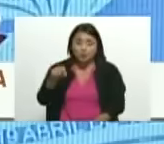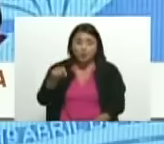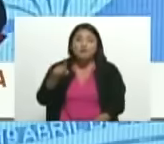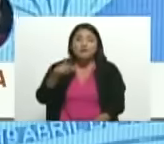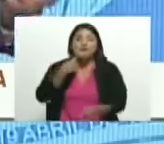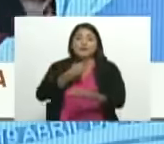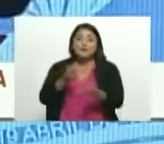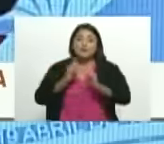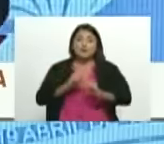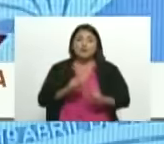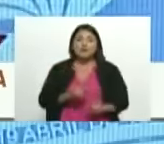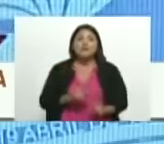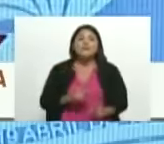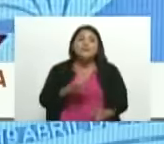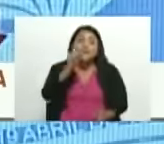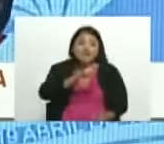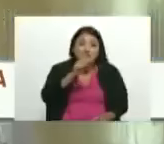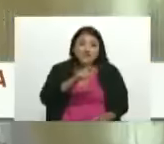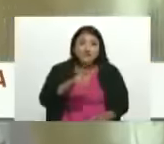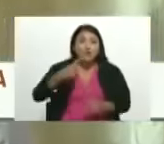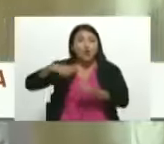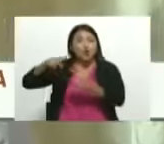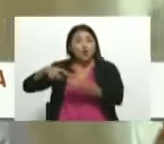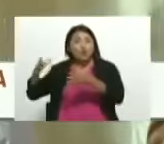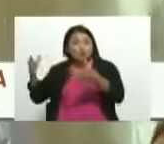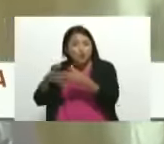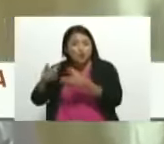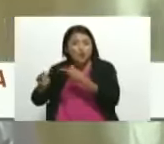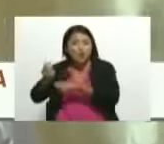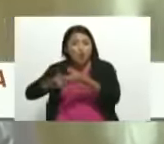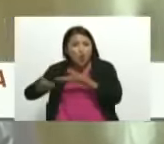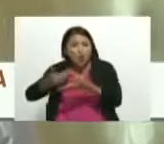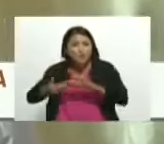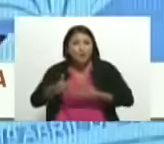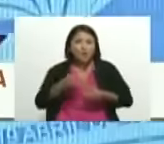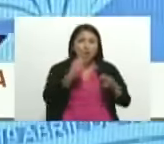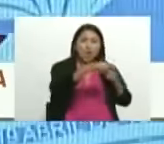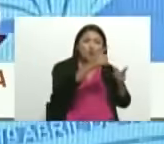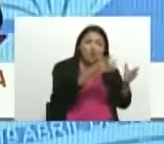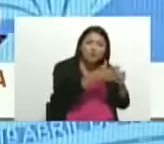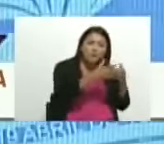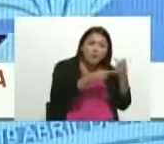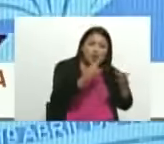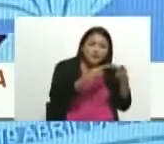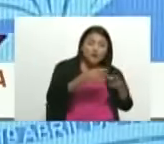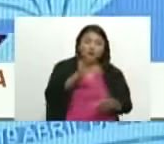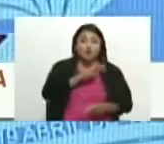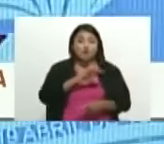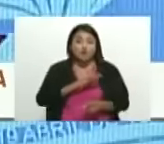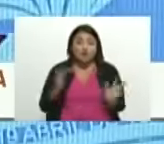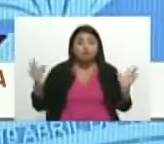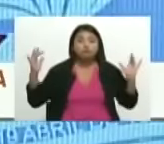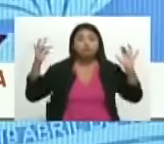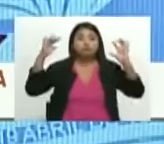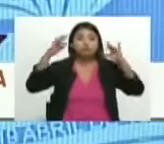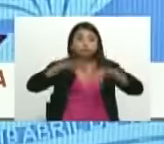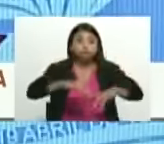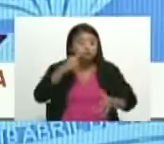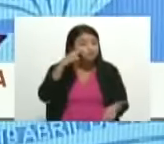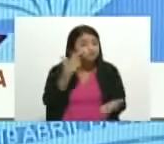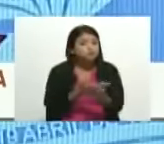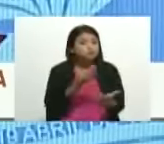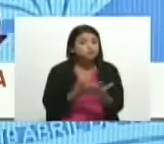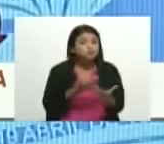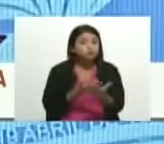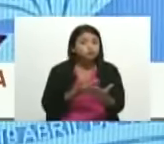señaló la necesidad de convocar a otros sectores del país, sectores económicos, otros sectores políticos, sectores sociales, para que ratifiquen